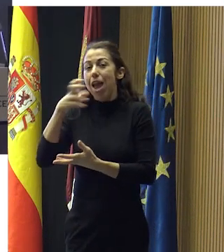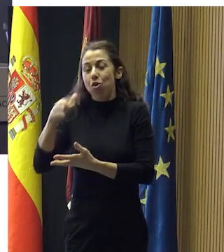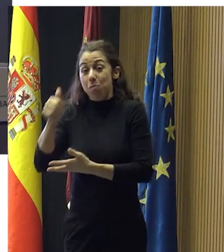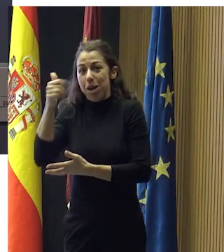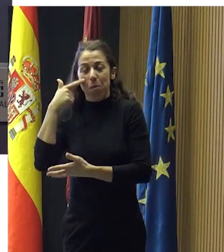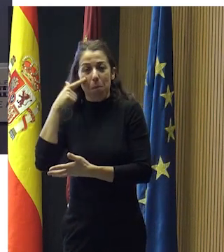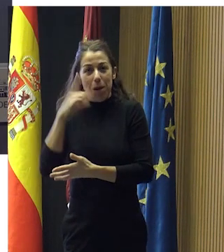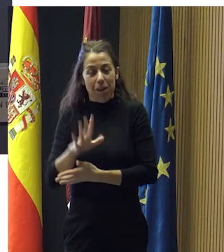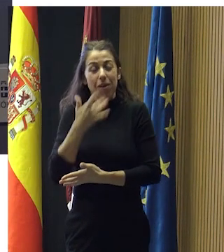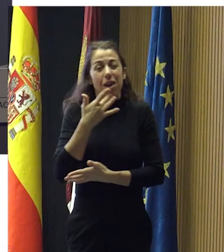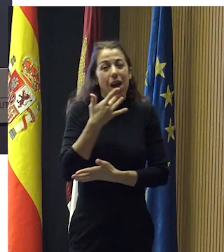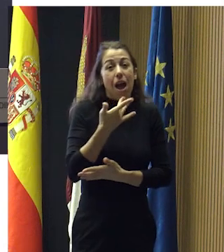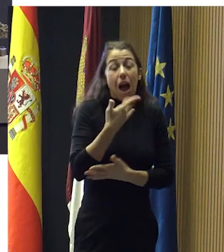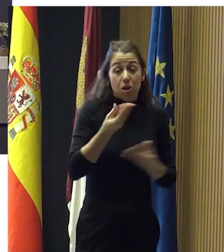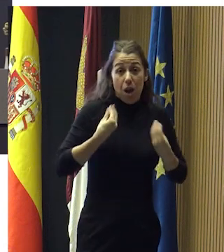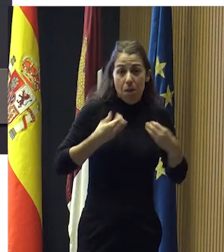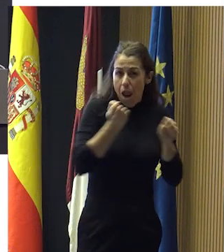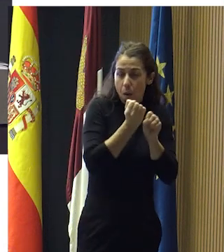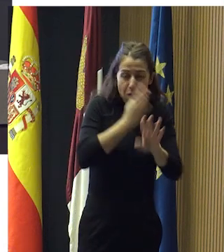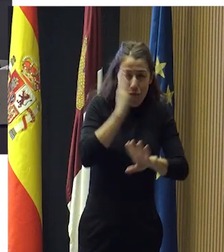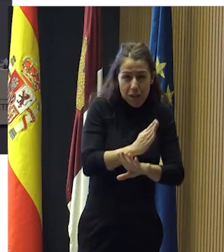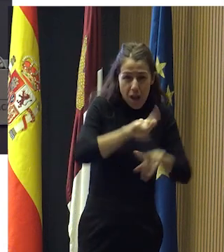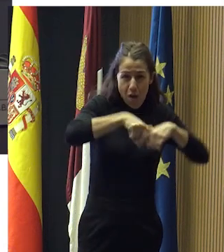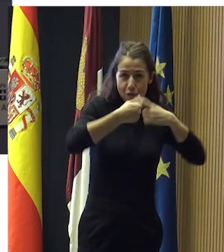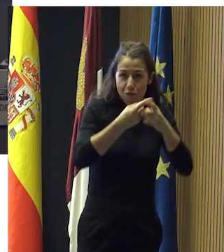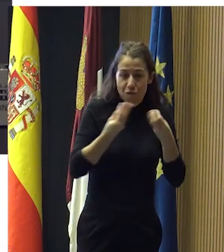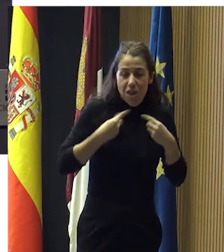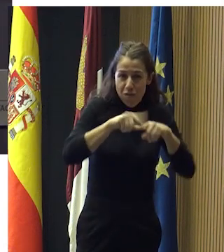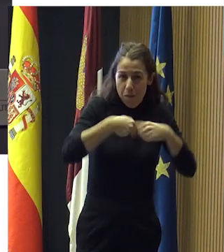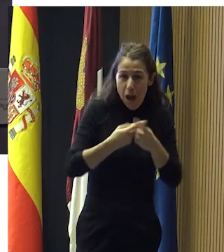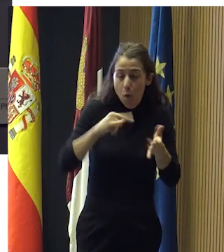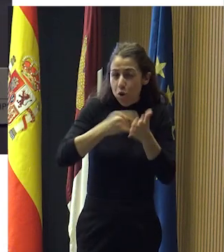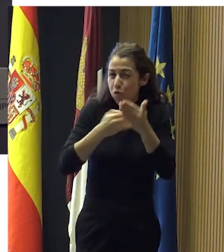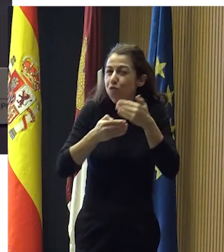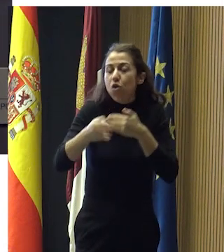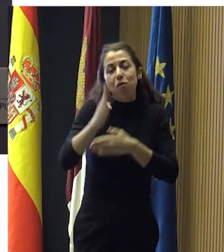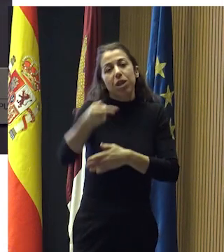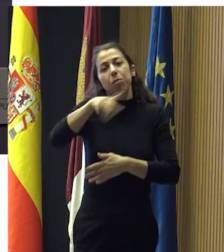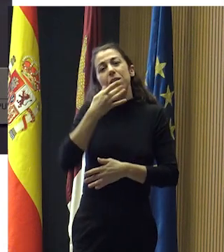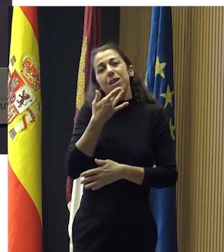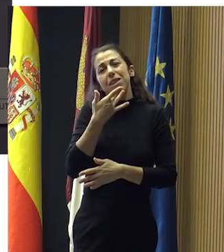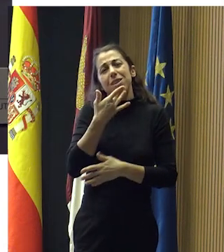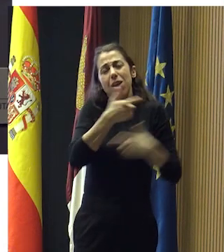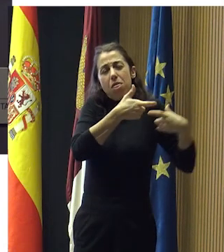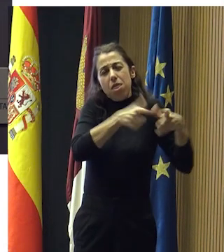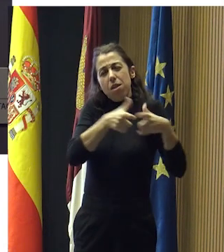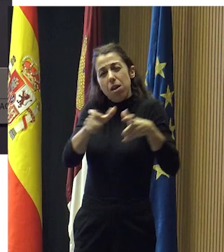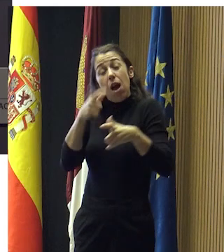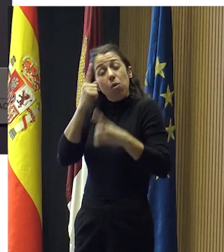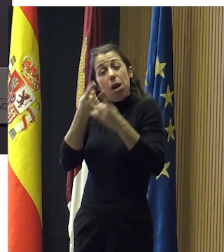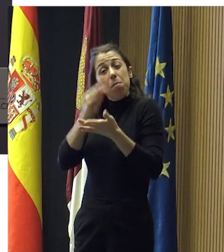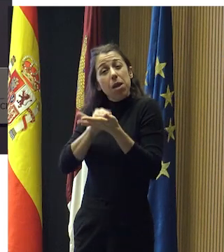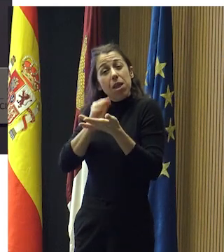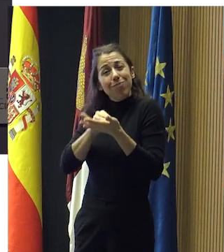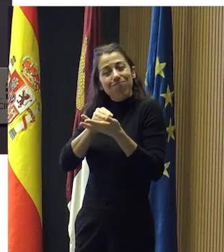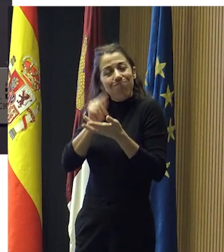está también denostado, afecta mucho a nuestra vida laboral, familiar, a nuestros proyectos de futuro, y esas dimensiones a veces no se tienen en